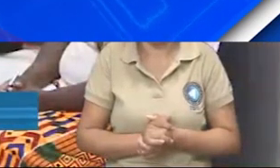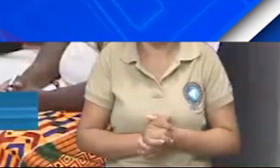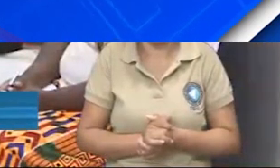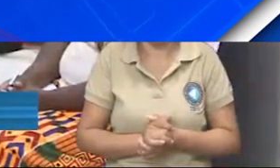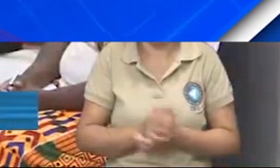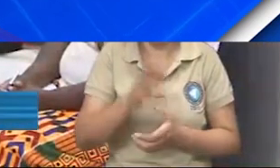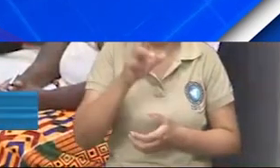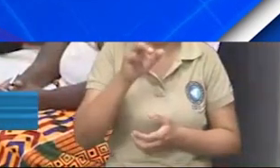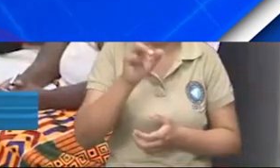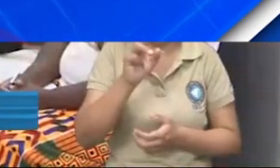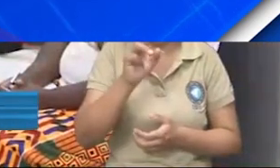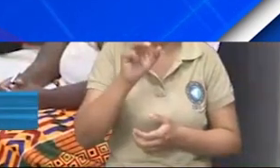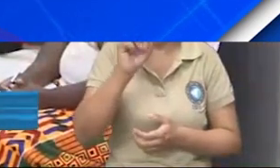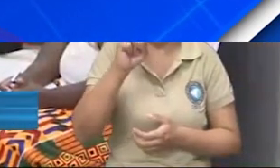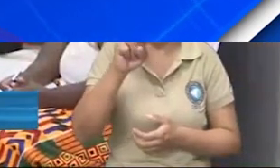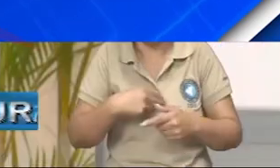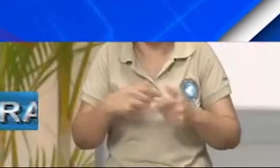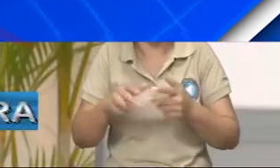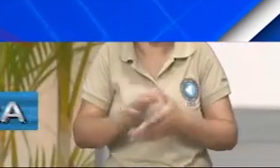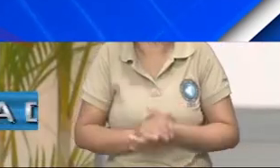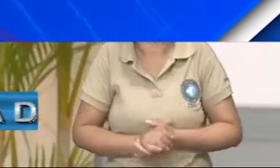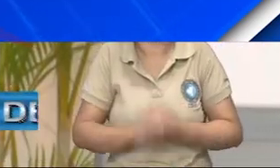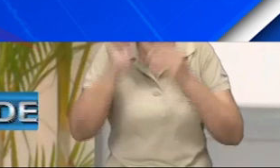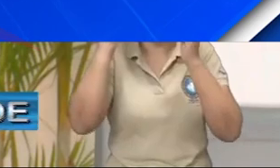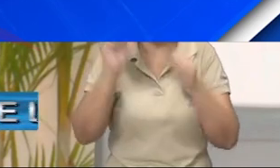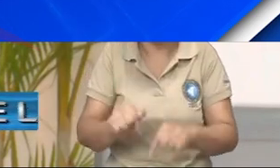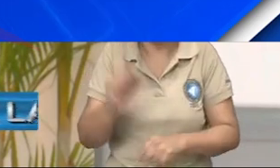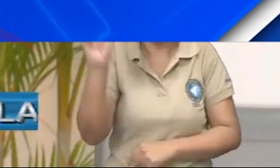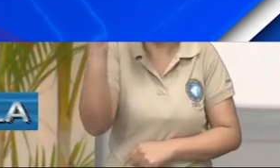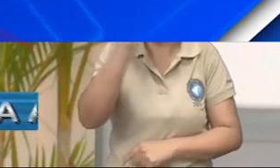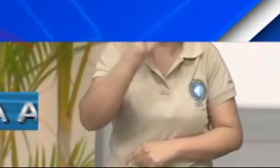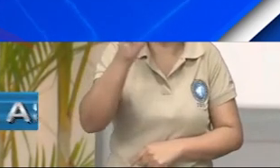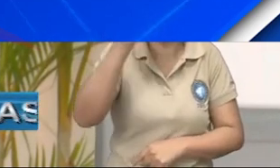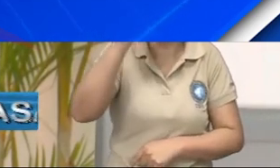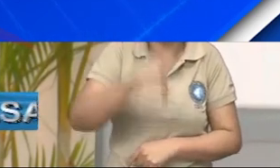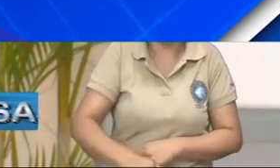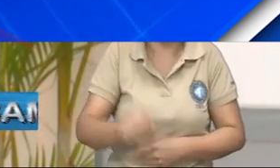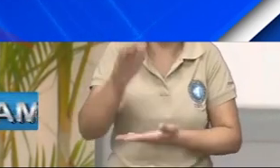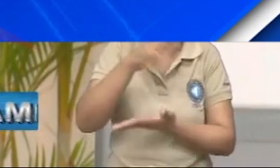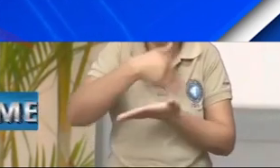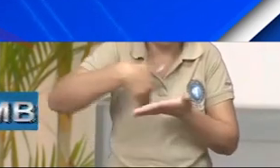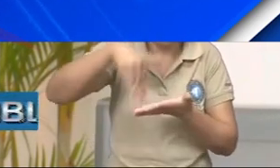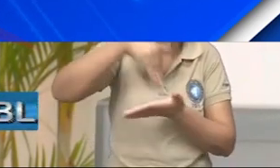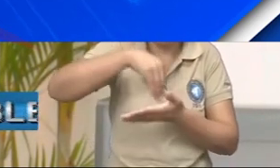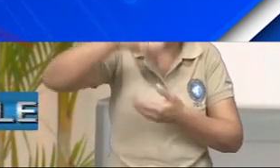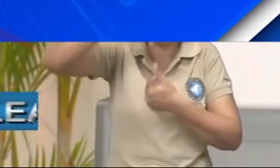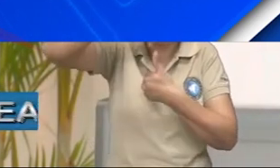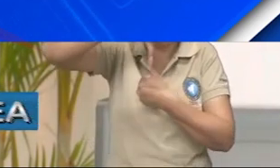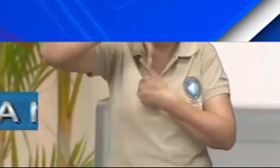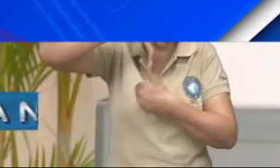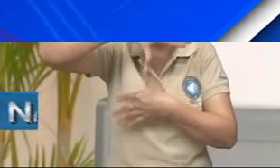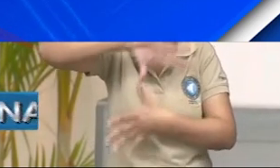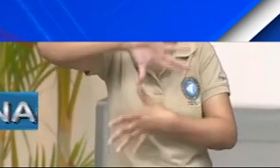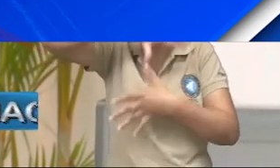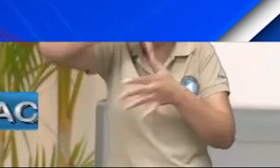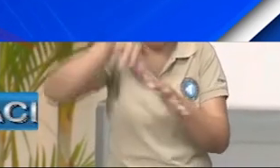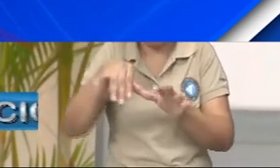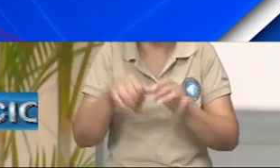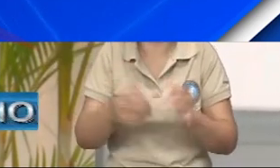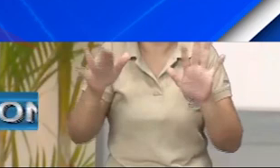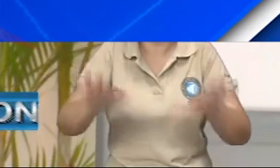y afrodescendientes del país. Donde sea que estuviéramos en Centroamérica, en el mundo, reconocemos a